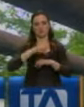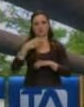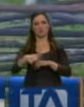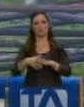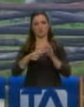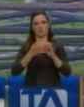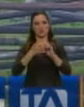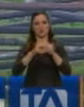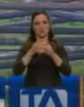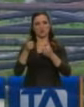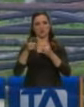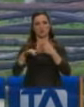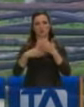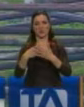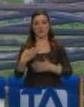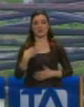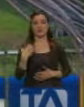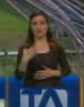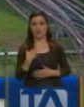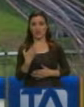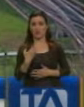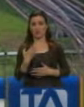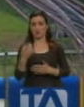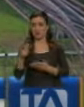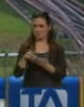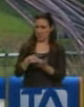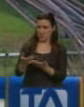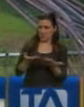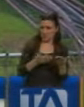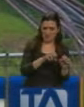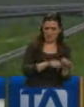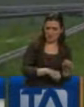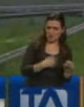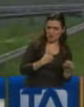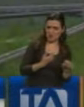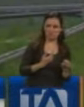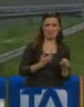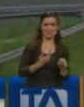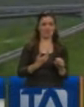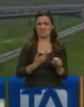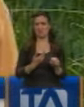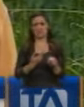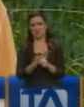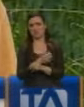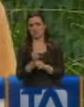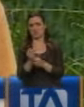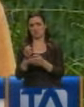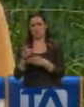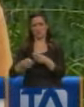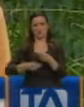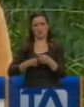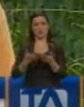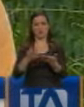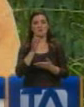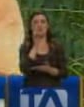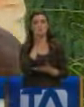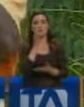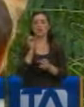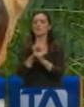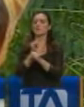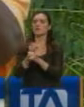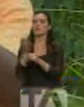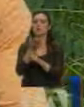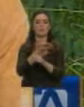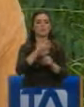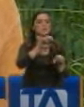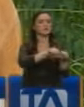ganó terreno. Cualquier reclamo por compensación o remediación resultó inútil. Yo les decía ahí en la finca, ingeniero, vea cómo se